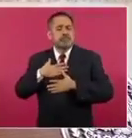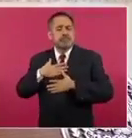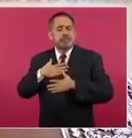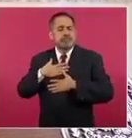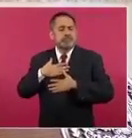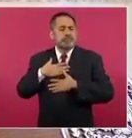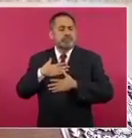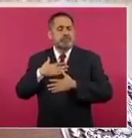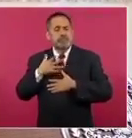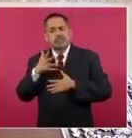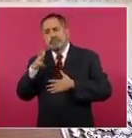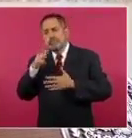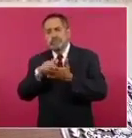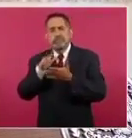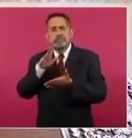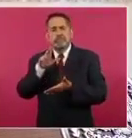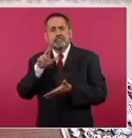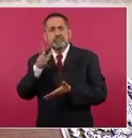5, 10 mil, 20 mil.